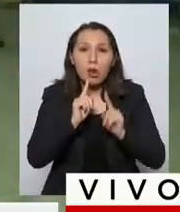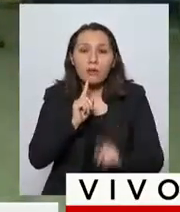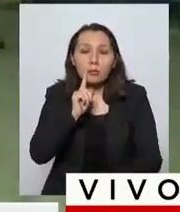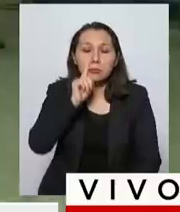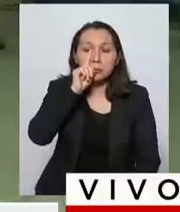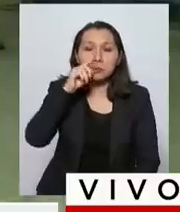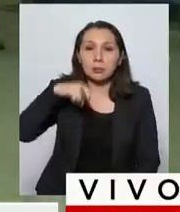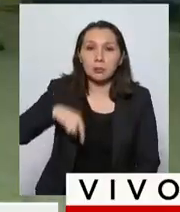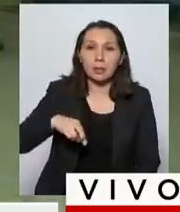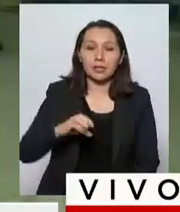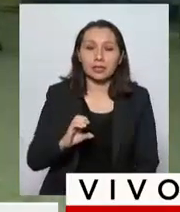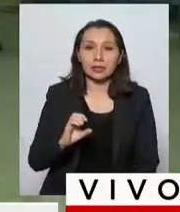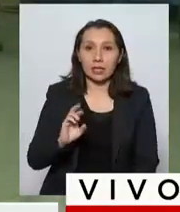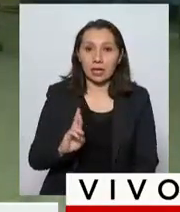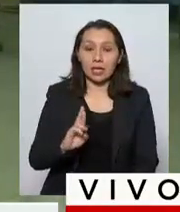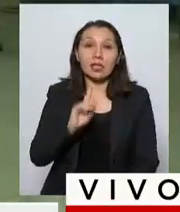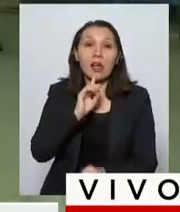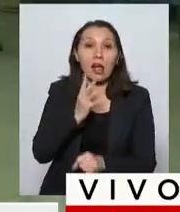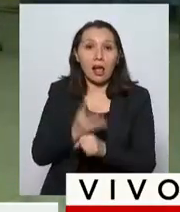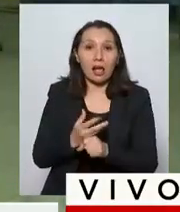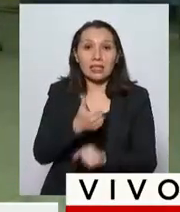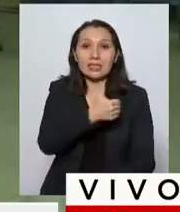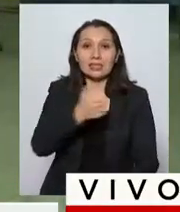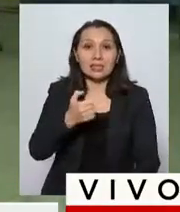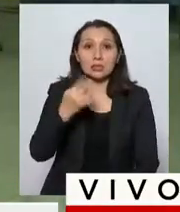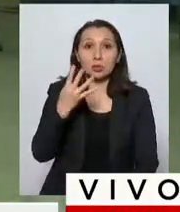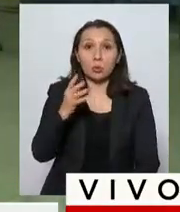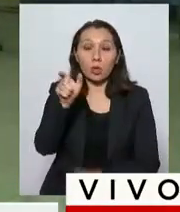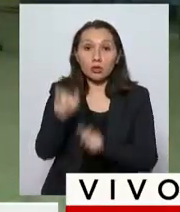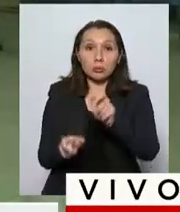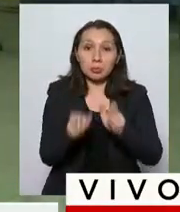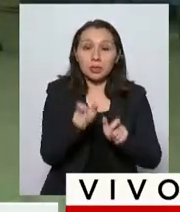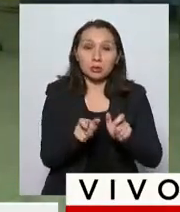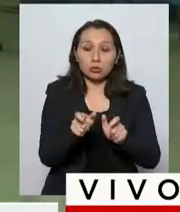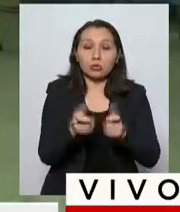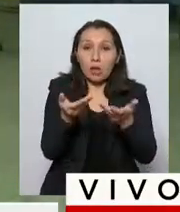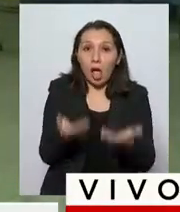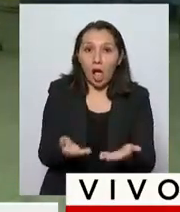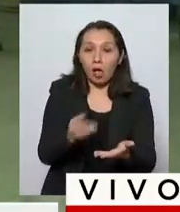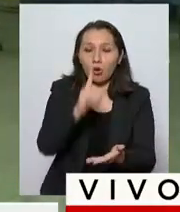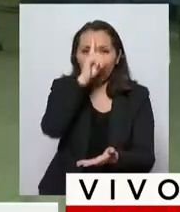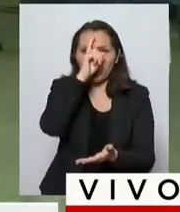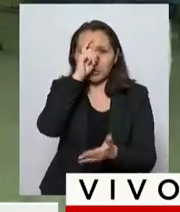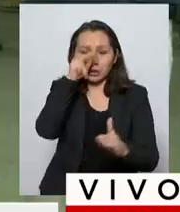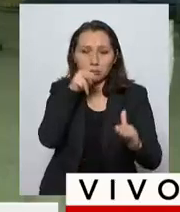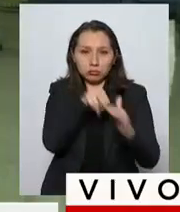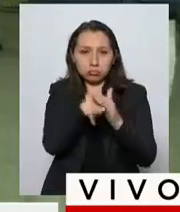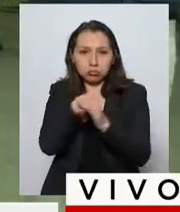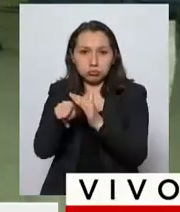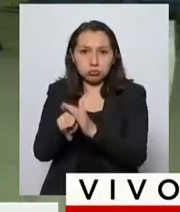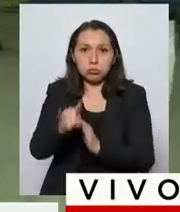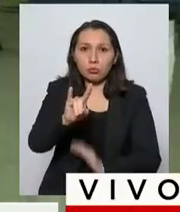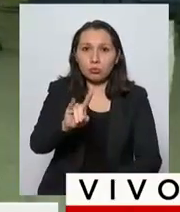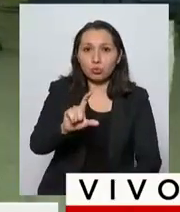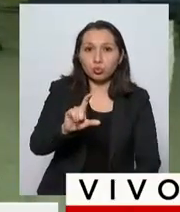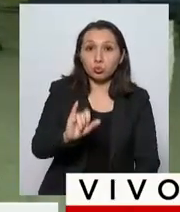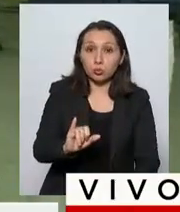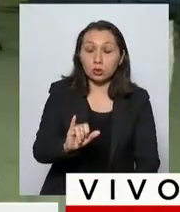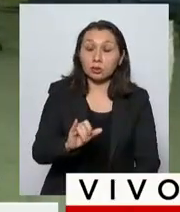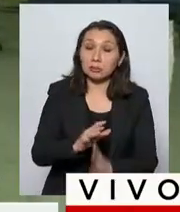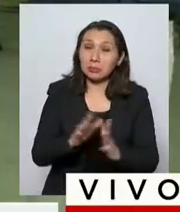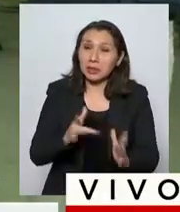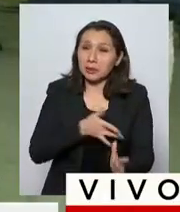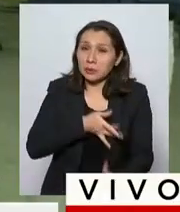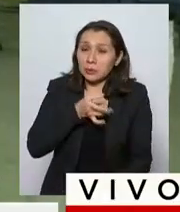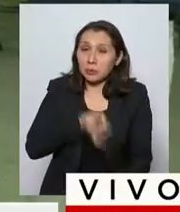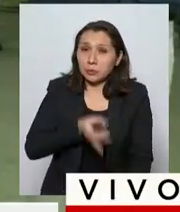PCR. Tenemos 604 pacientes en cuidados intensivos. Y lo más